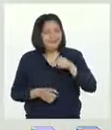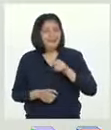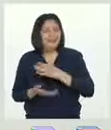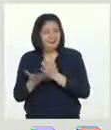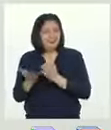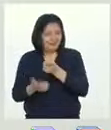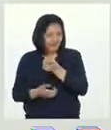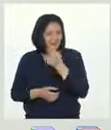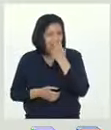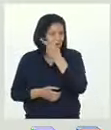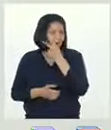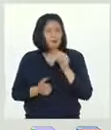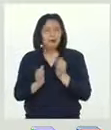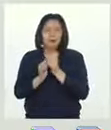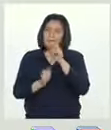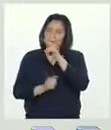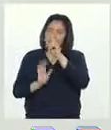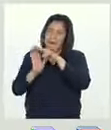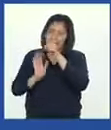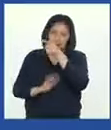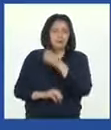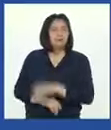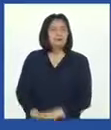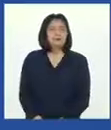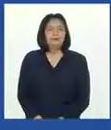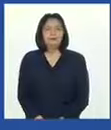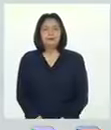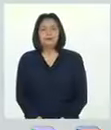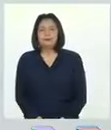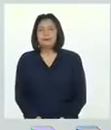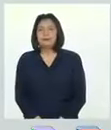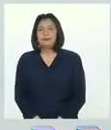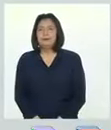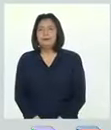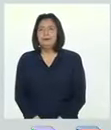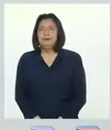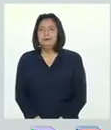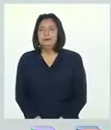segmento. Veamos juntas y juntos el siguiente video.